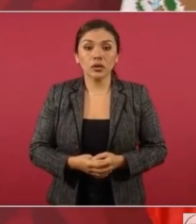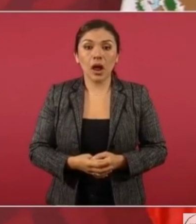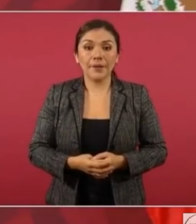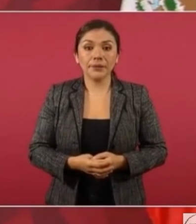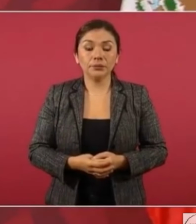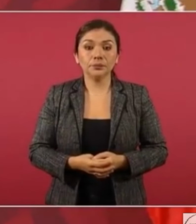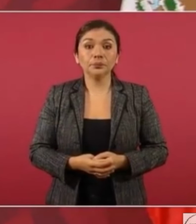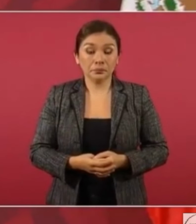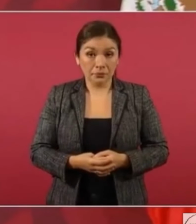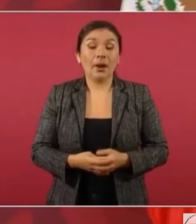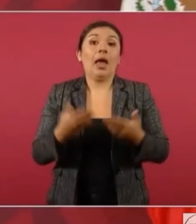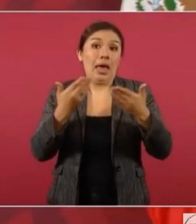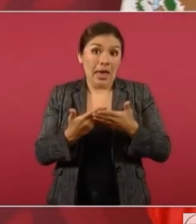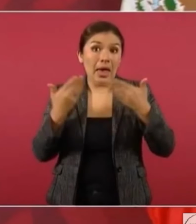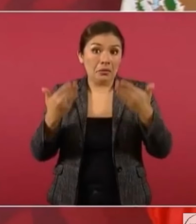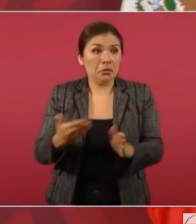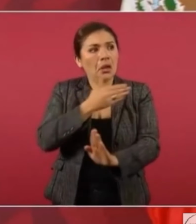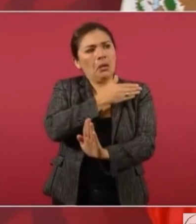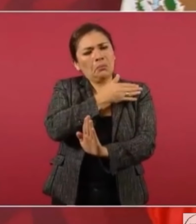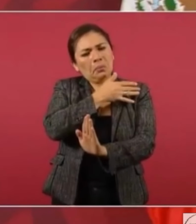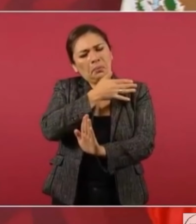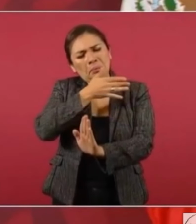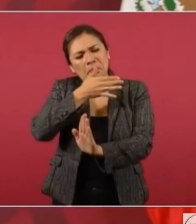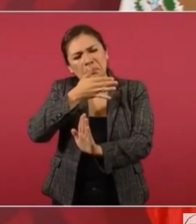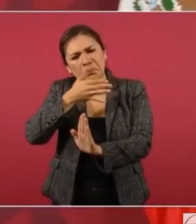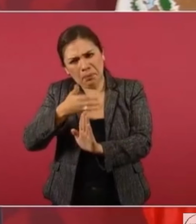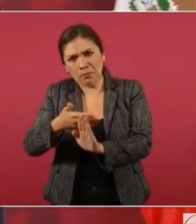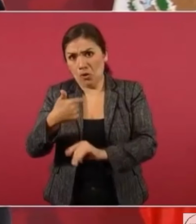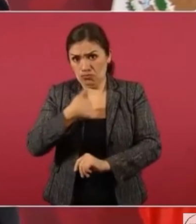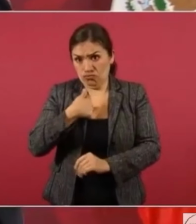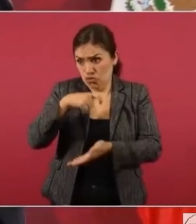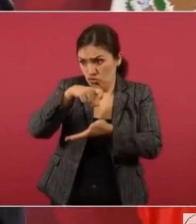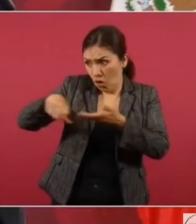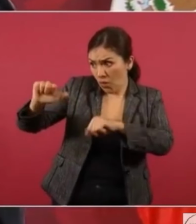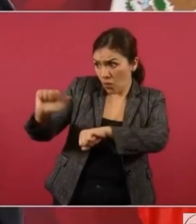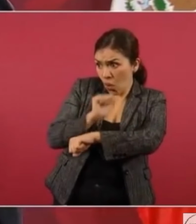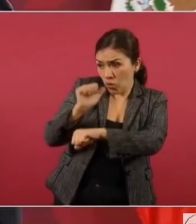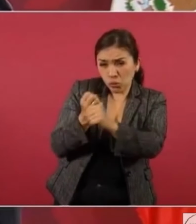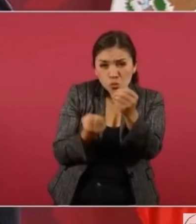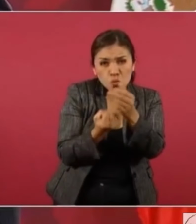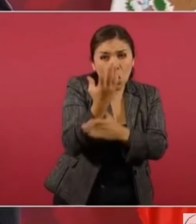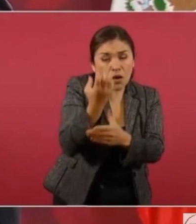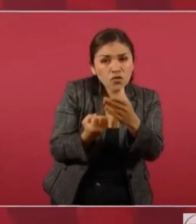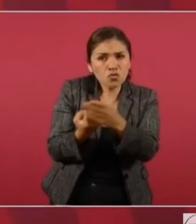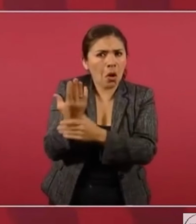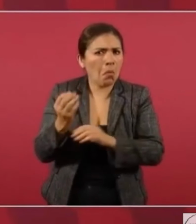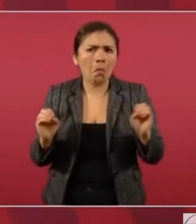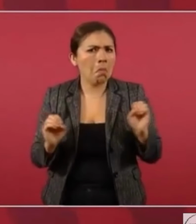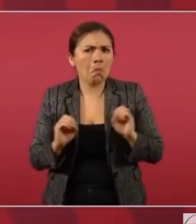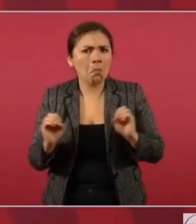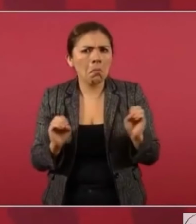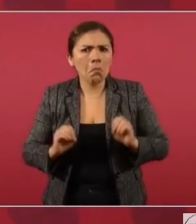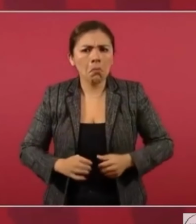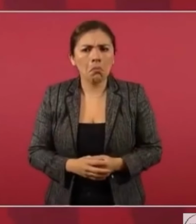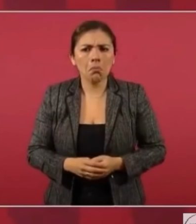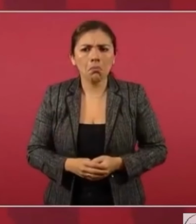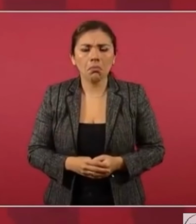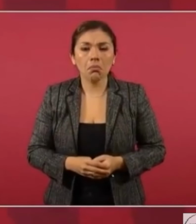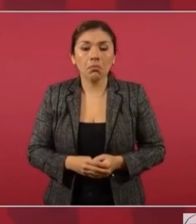pues hasta ahora no hemos comprado vehículos nuevos y